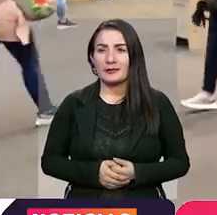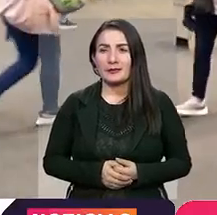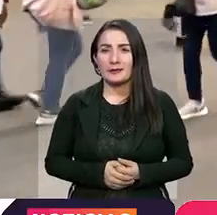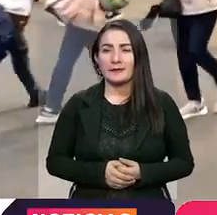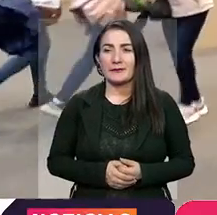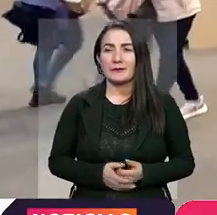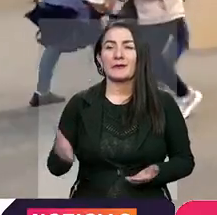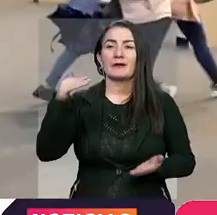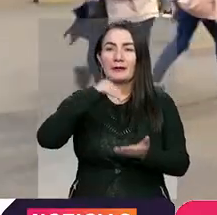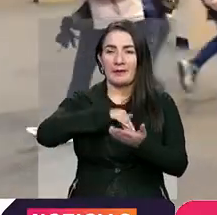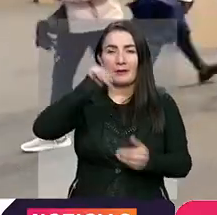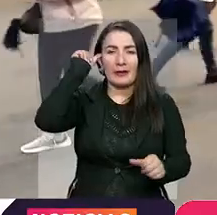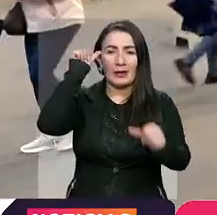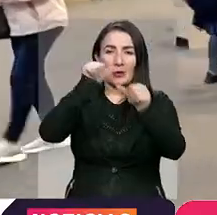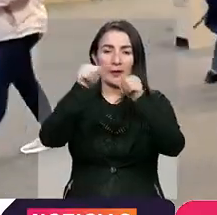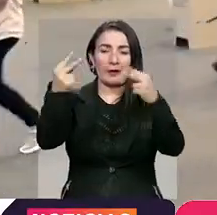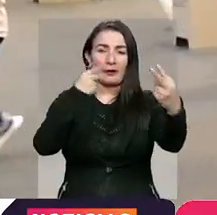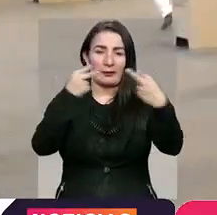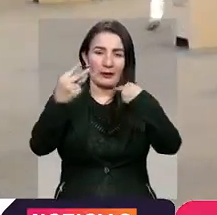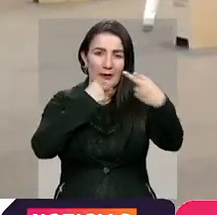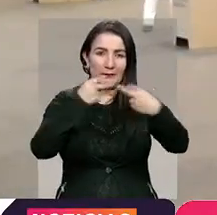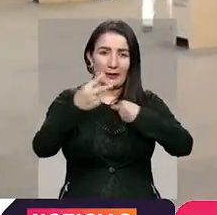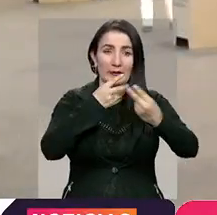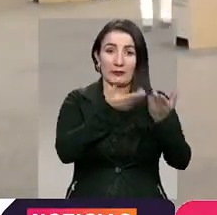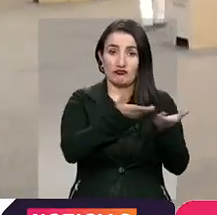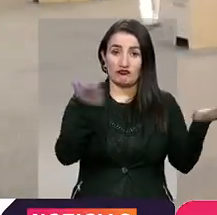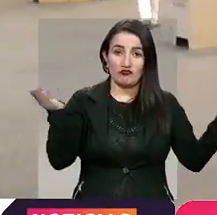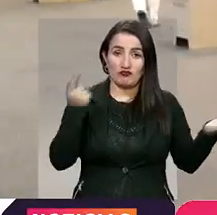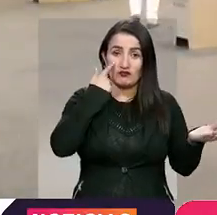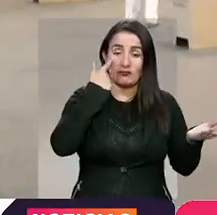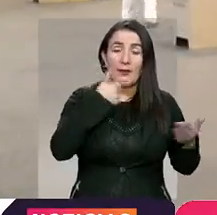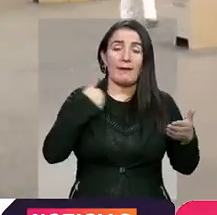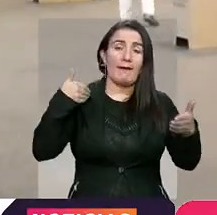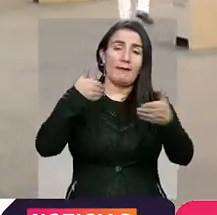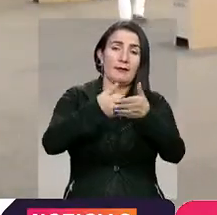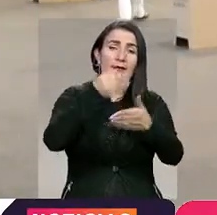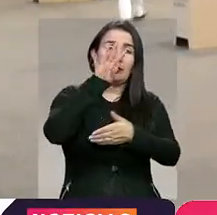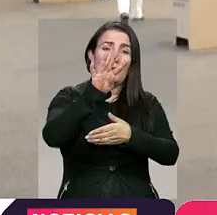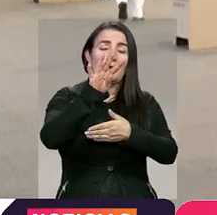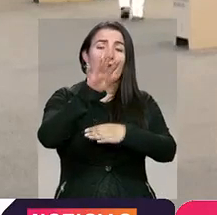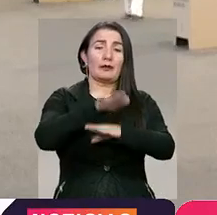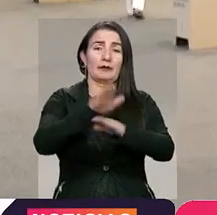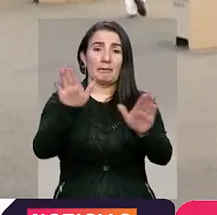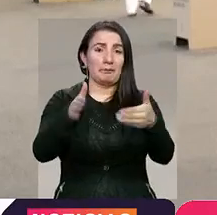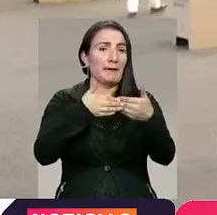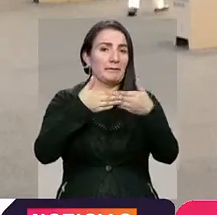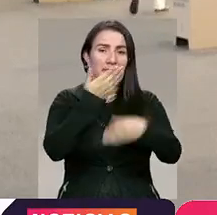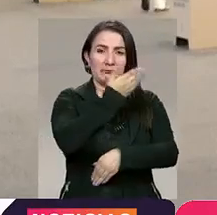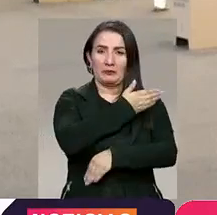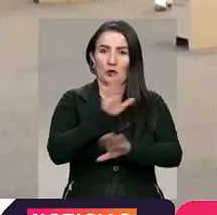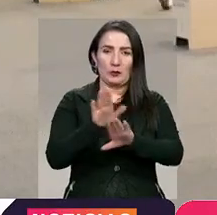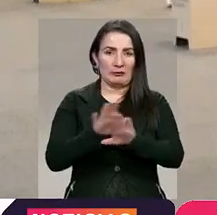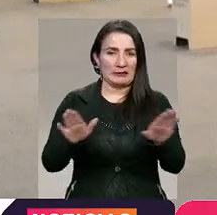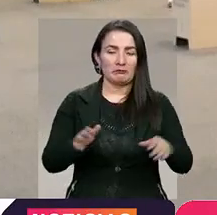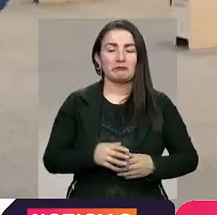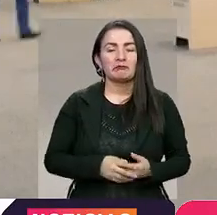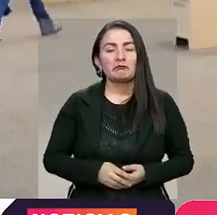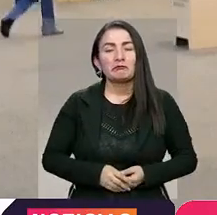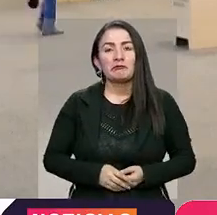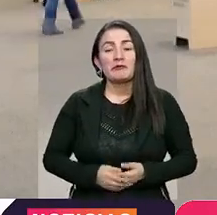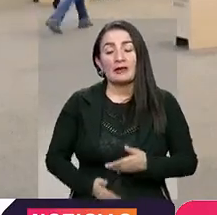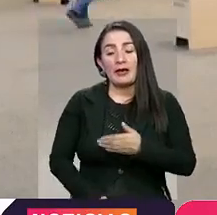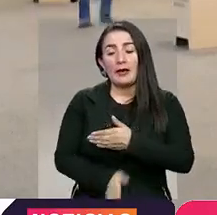Nuevamente recordarle a todos los televidentes que los puestos de votación van a estar habilitados hasta las 4 de la tarde cuando se dé el cierre oficial. Por supuesto, vamos a seguir